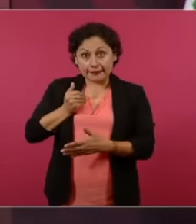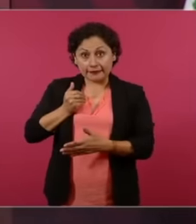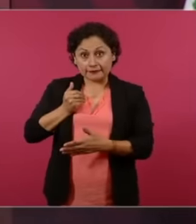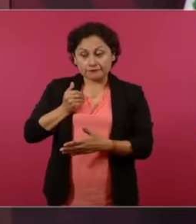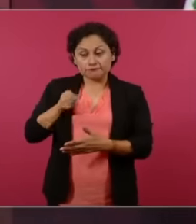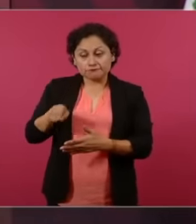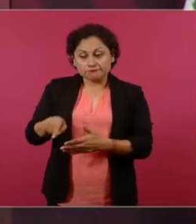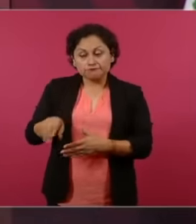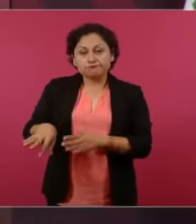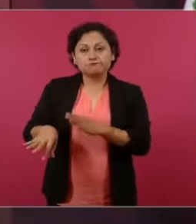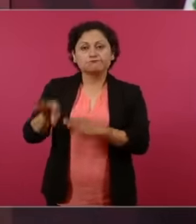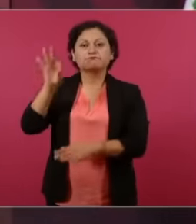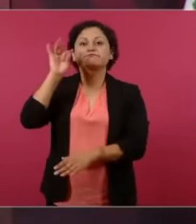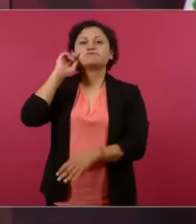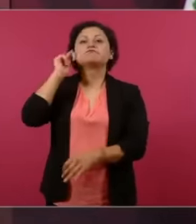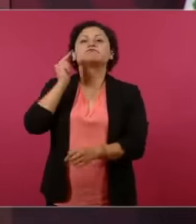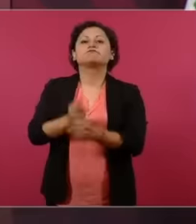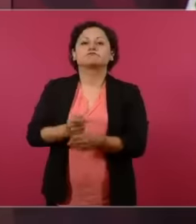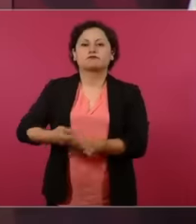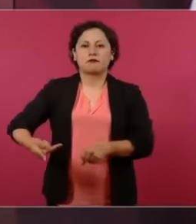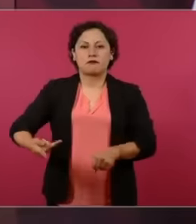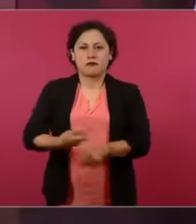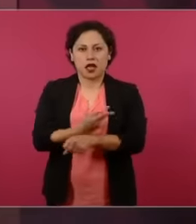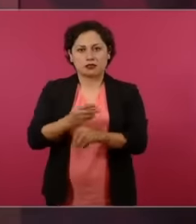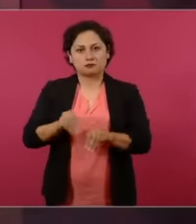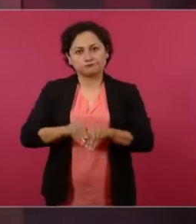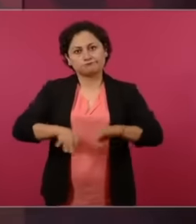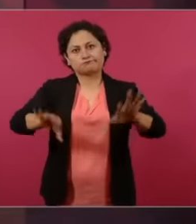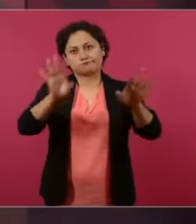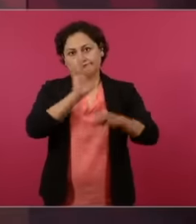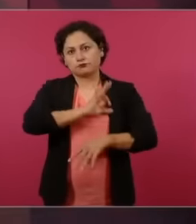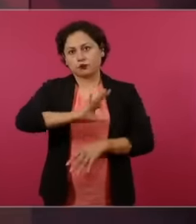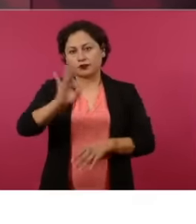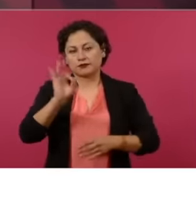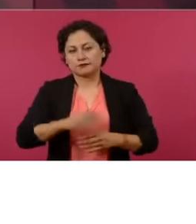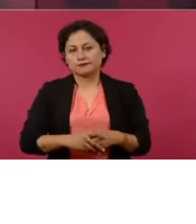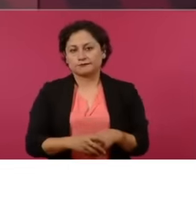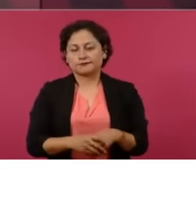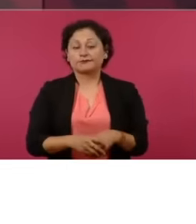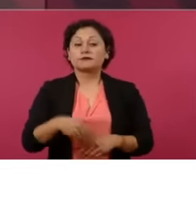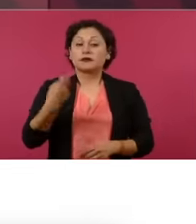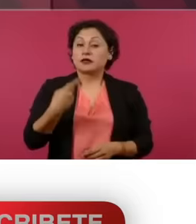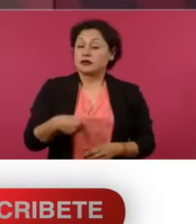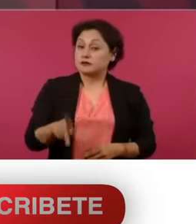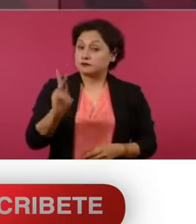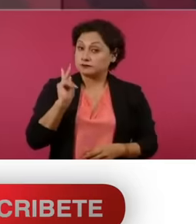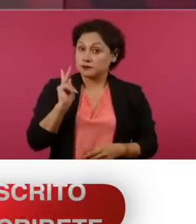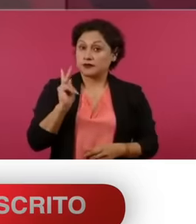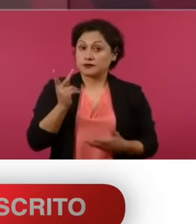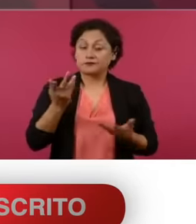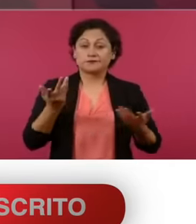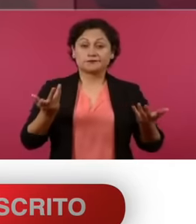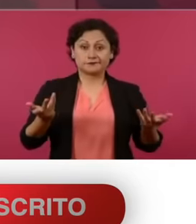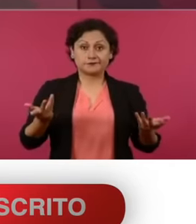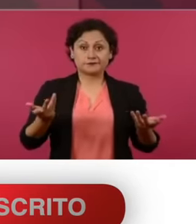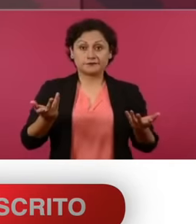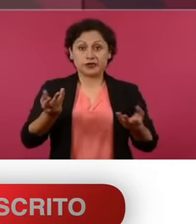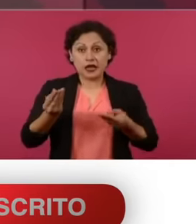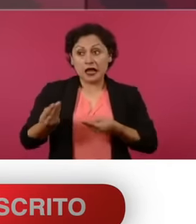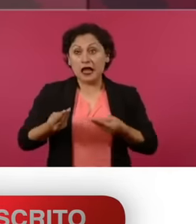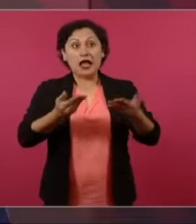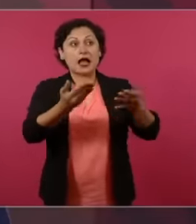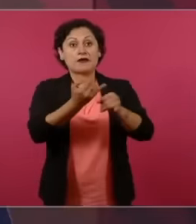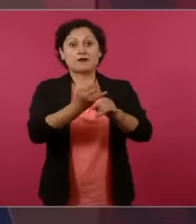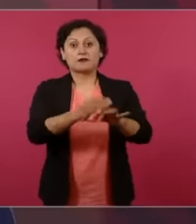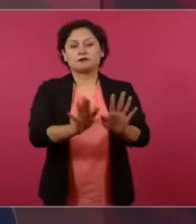pues ya conocimiento de todo, pero todavía no adelantarnos. Entonces